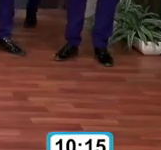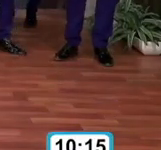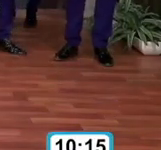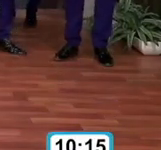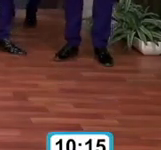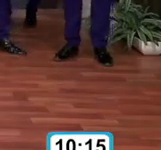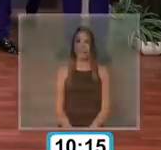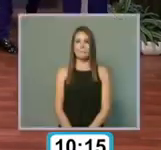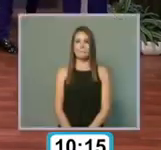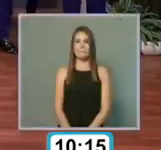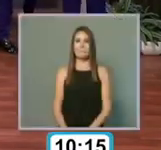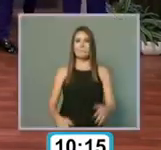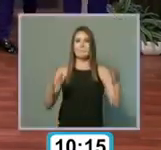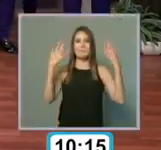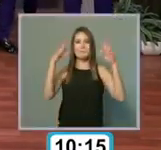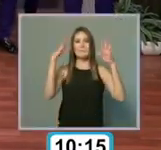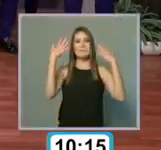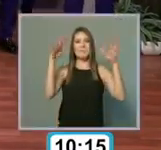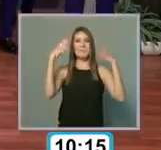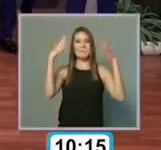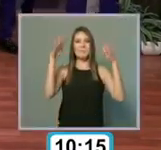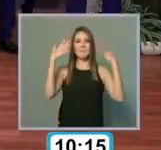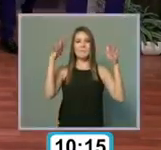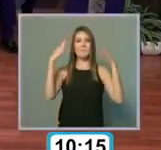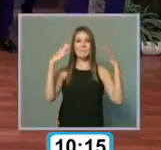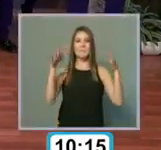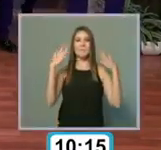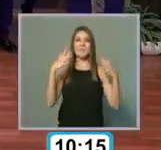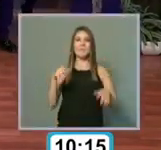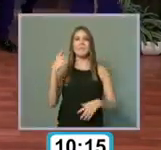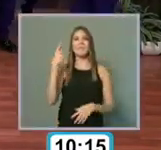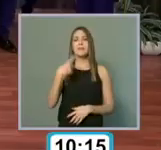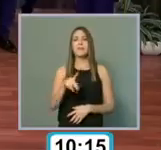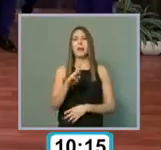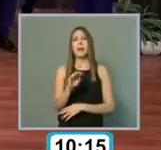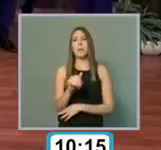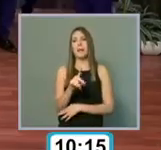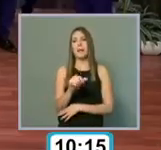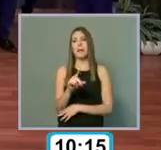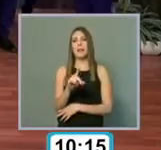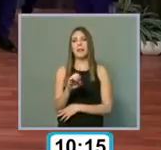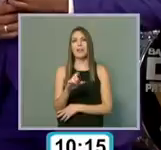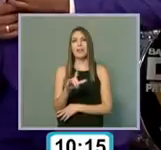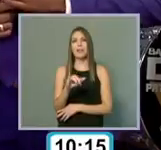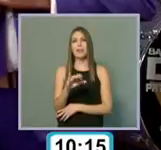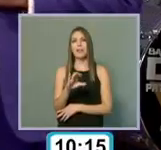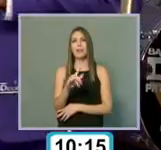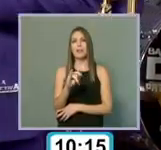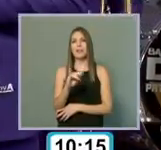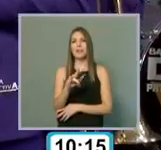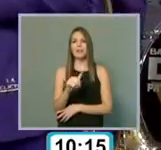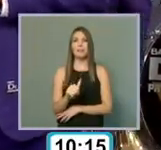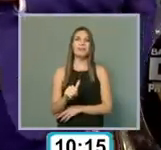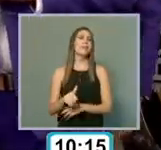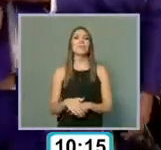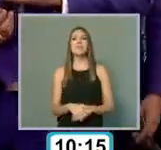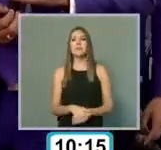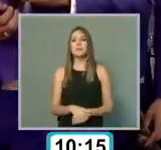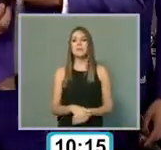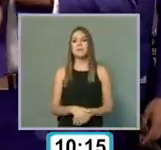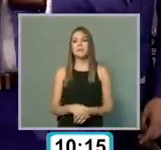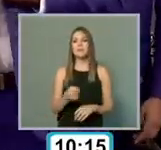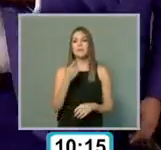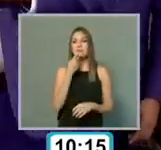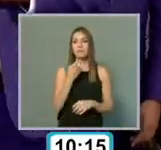Venga, fuerte el aplauso para Banda La Delictiva. muchas se me durmieron, pues, pero por